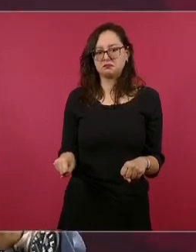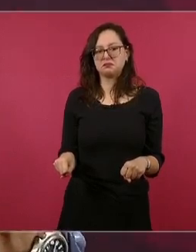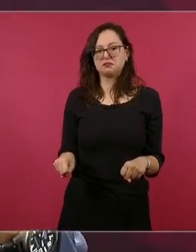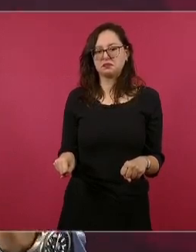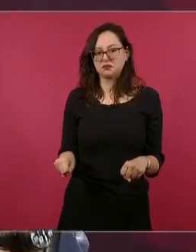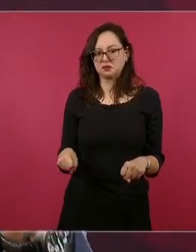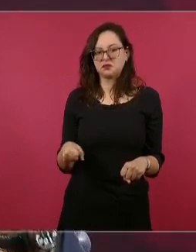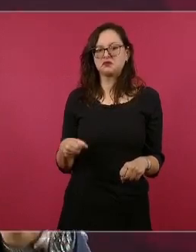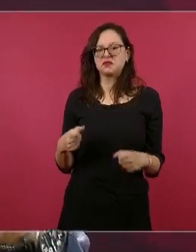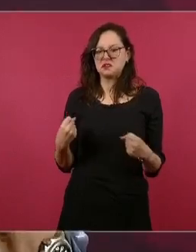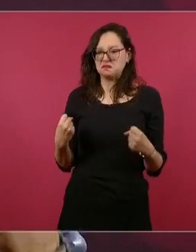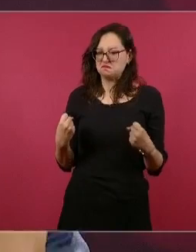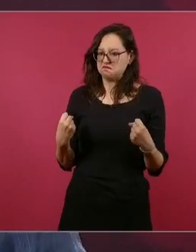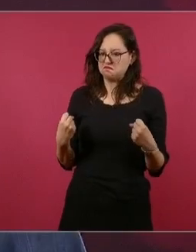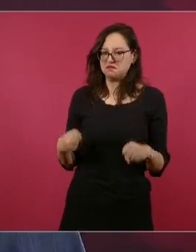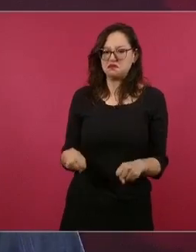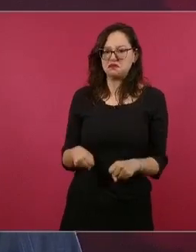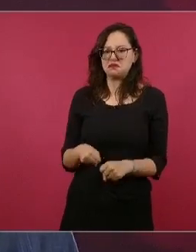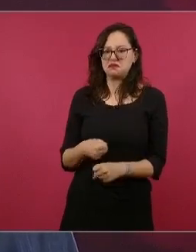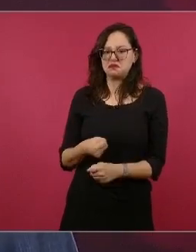partidarios de la mano dura